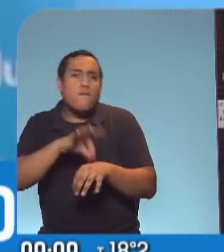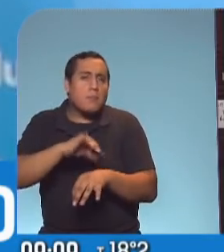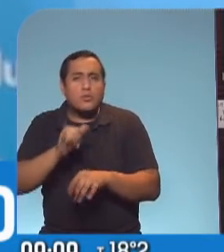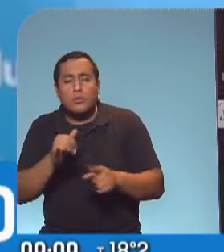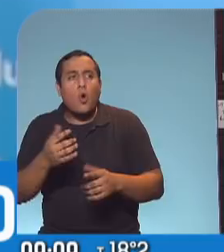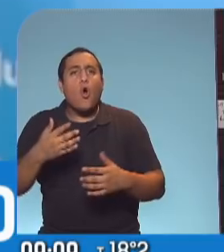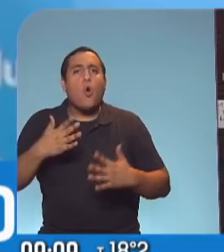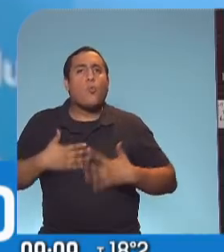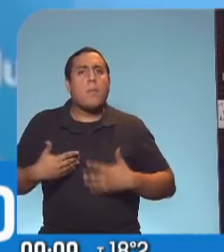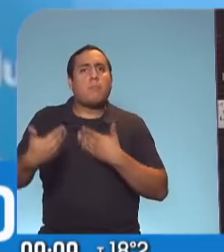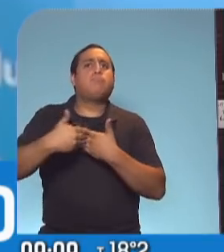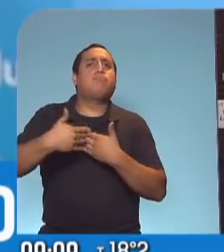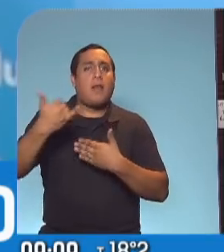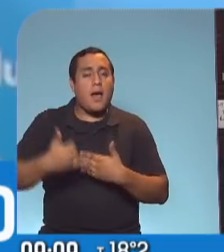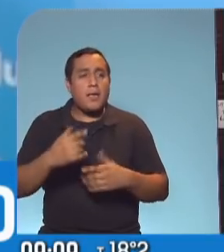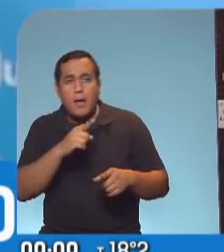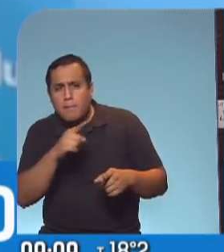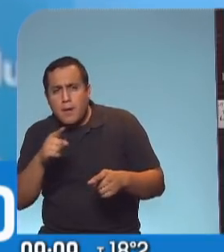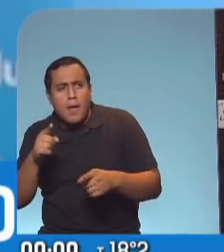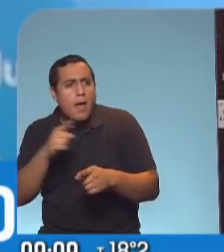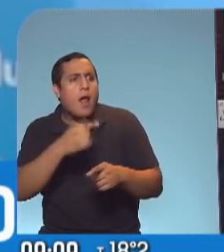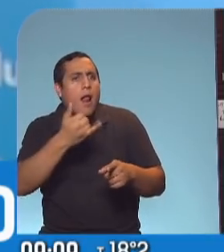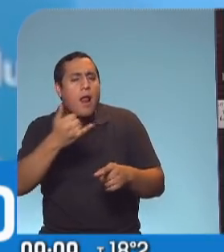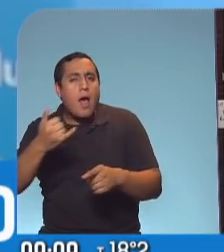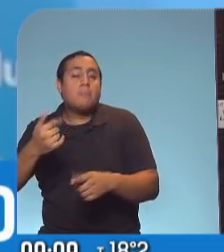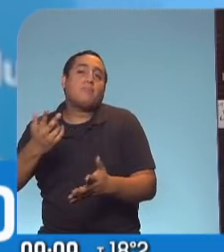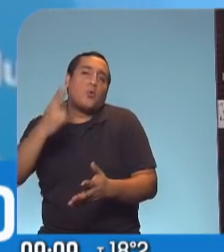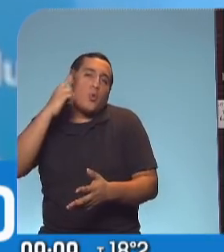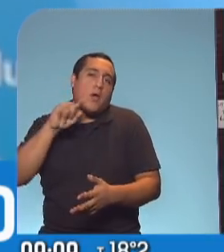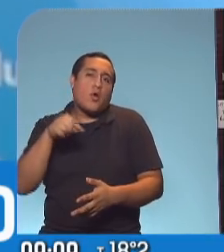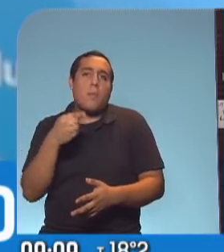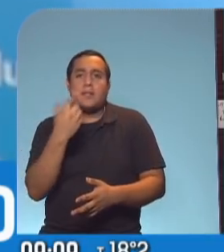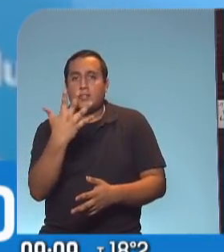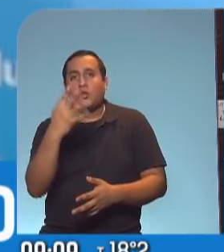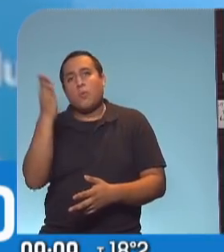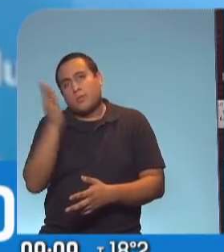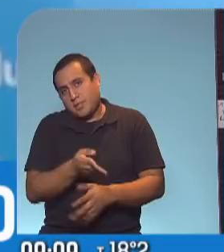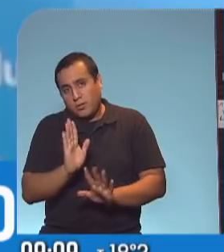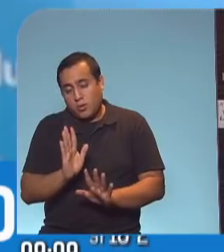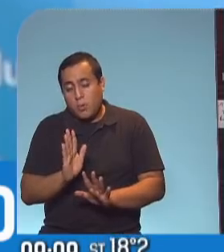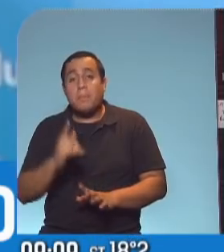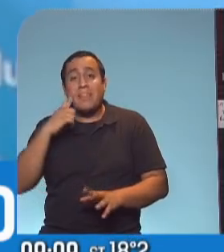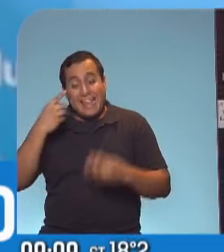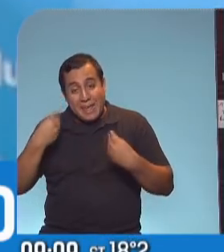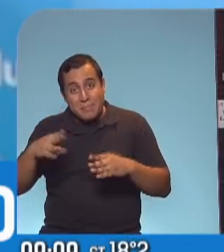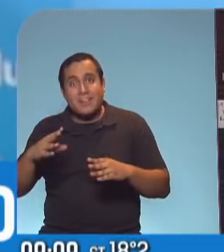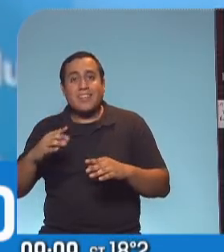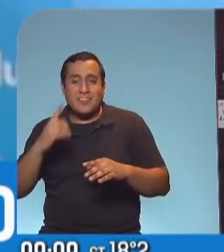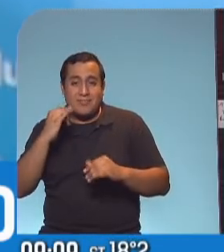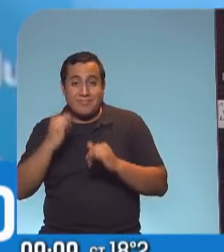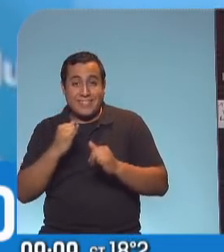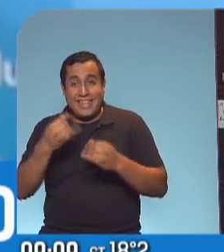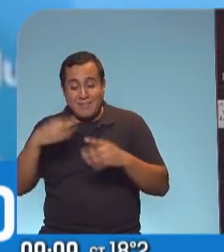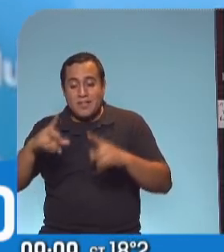el 9,25% de positividad. Ustedes vieron que empezamos el reporte con un tapabocas,